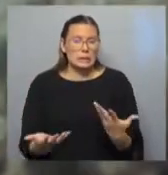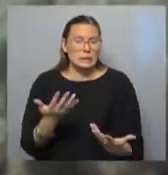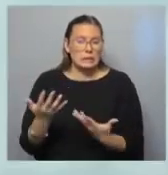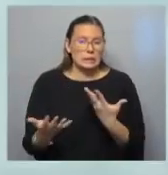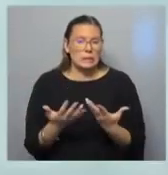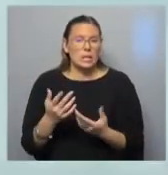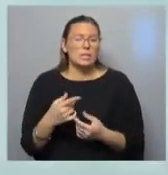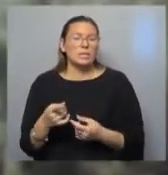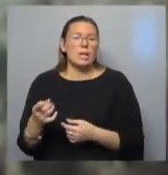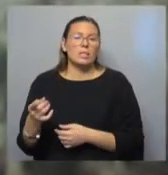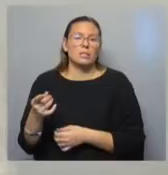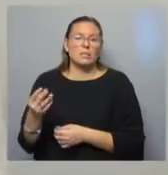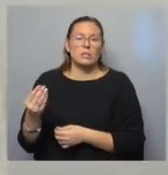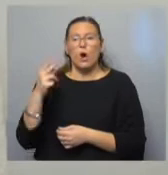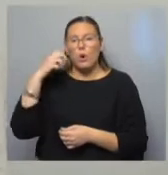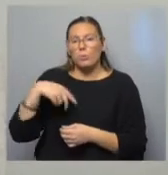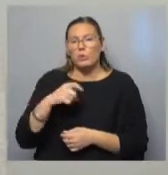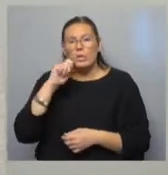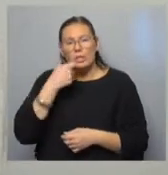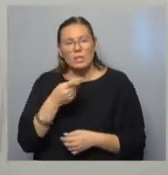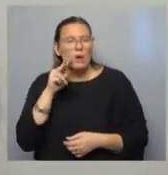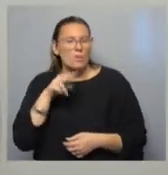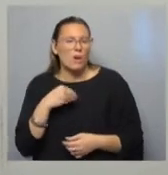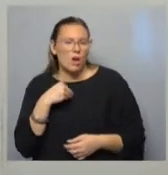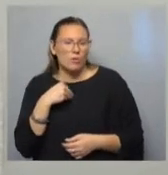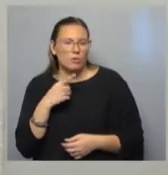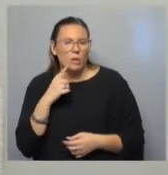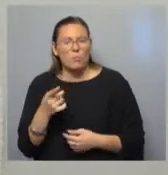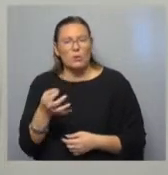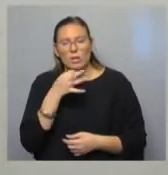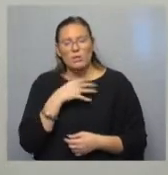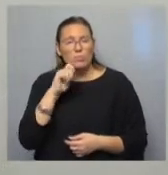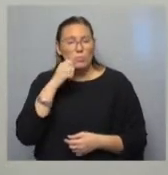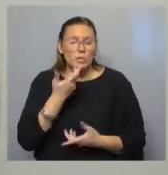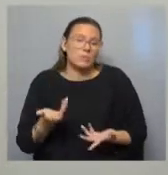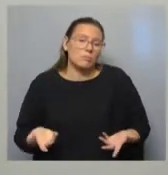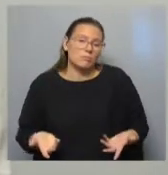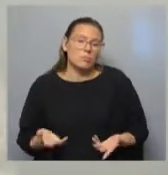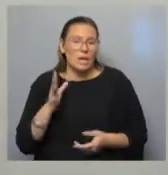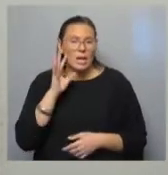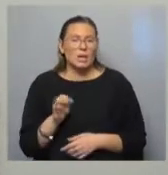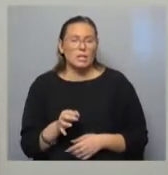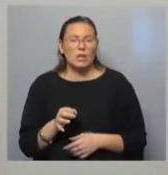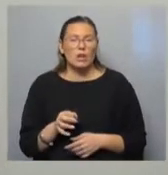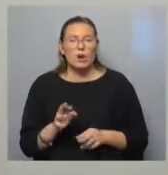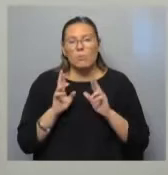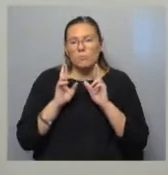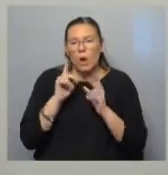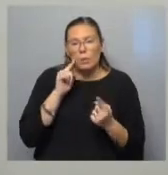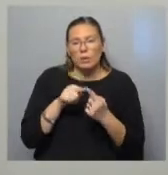al tener esas devoluciones tan lindas, una mirada que confiamos, nos han dado devoluciones muy lindas. Entonces creo que estamos como cumpliendo ese